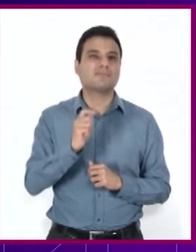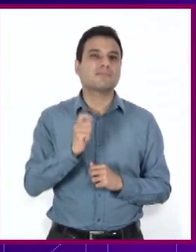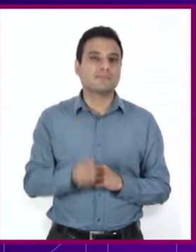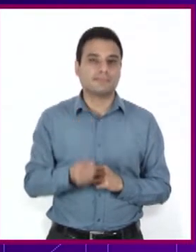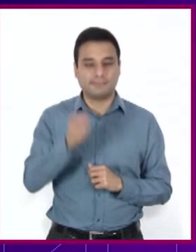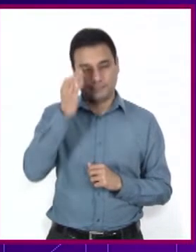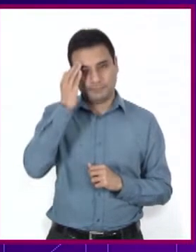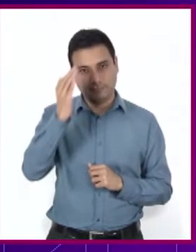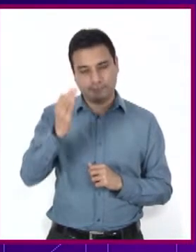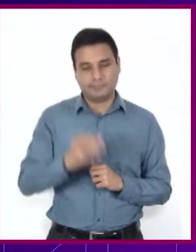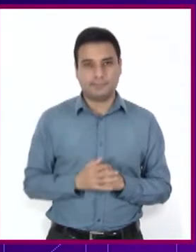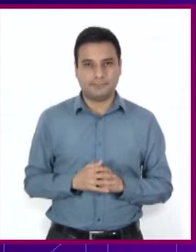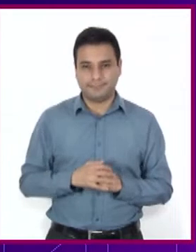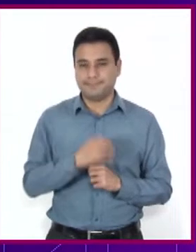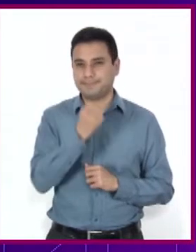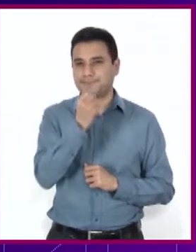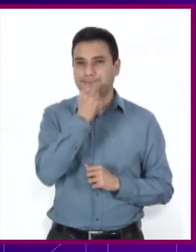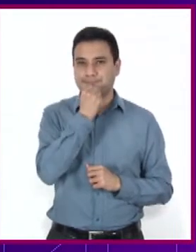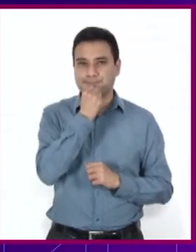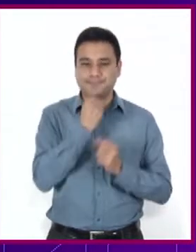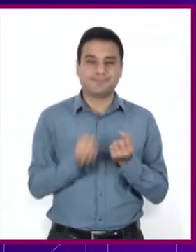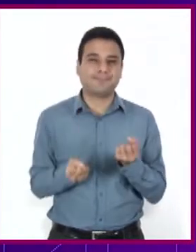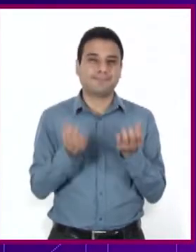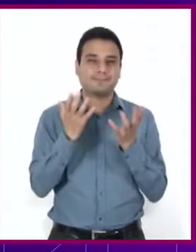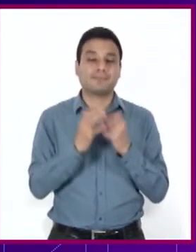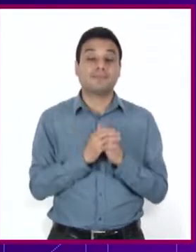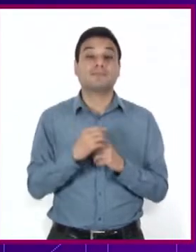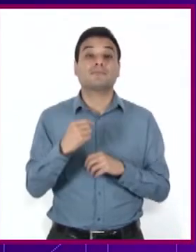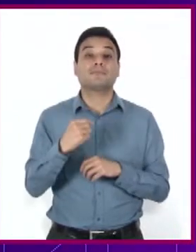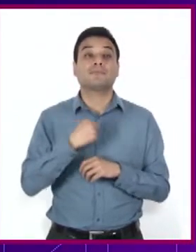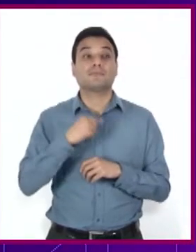transcurrido en segundos a partir de que la piedra se